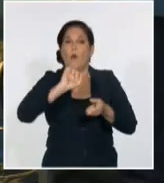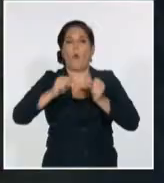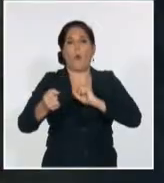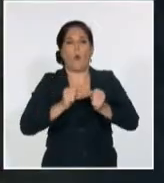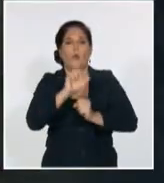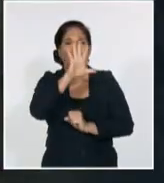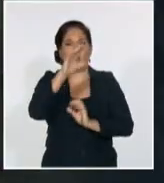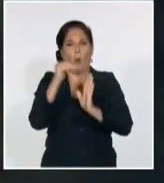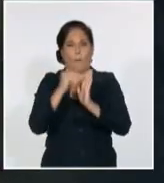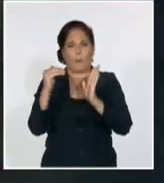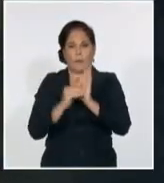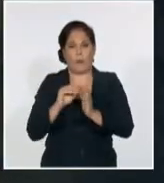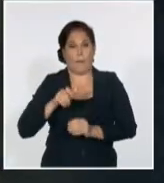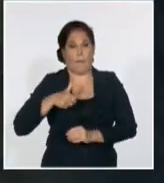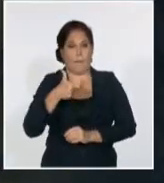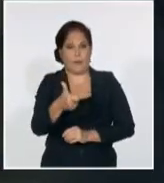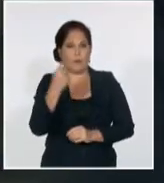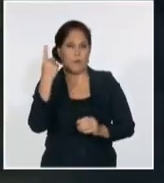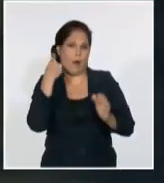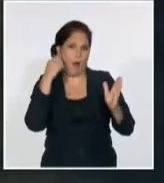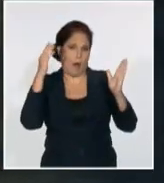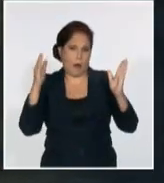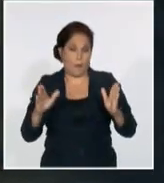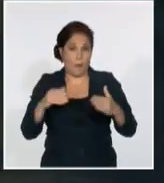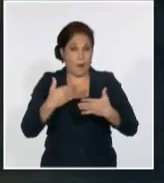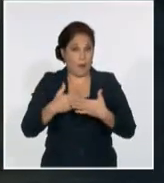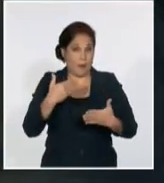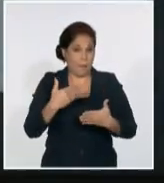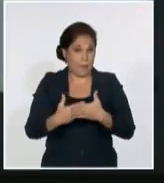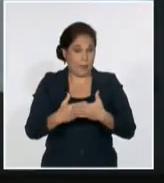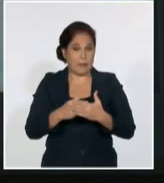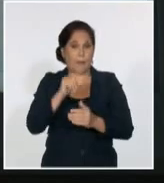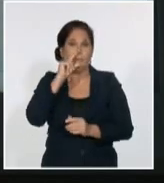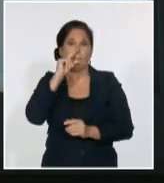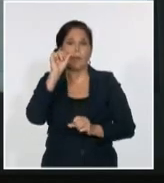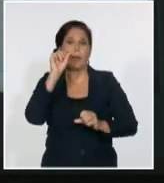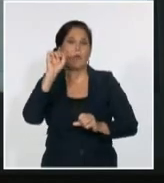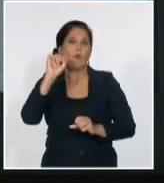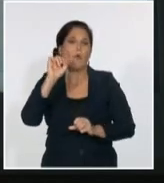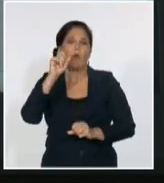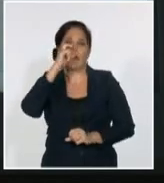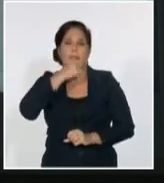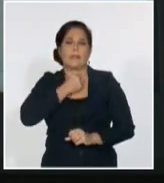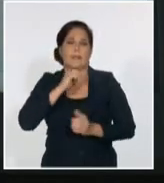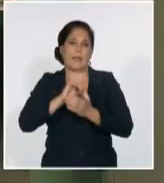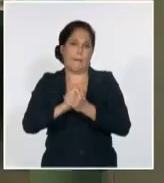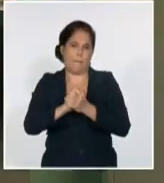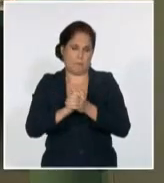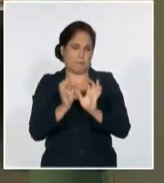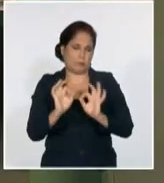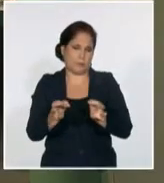5 millones de pesos anuales para la empresa de alta tecnología Biosen. Yaremi Madero, Canal Cubano de Noticias.